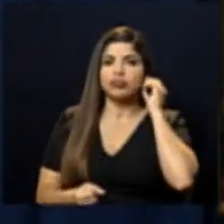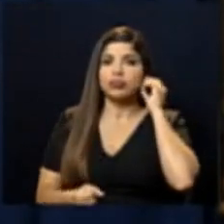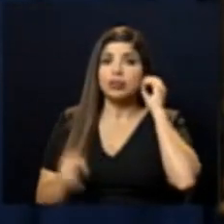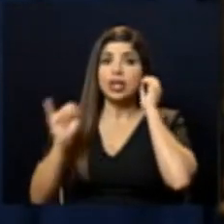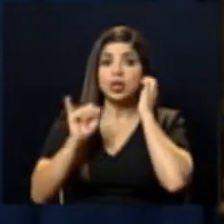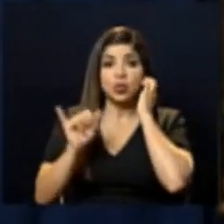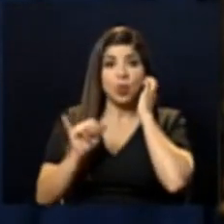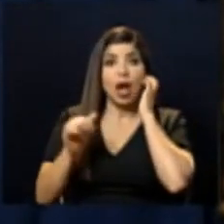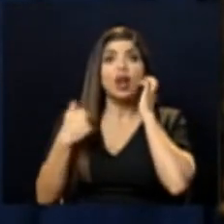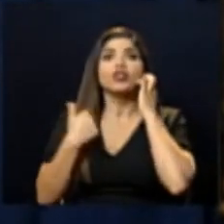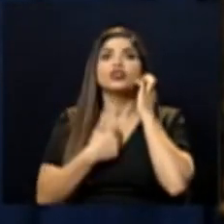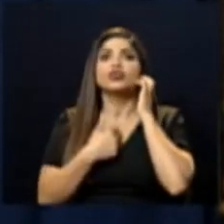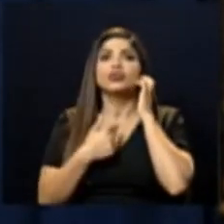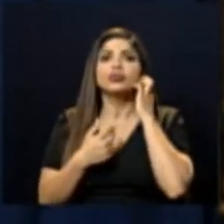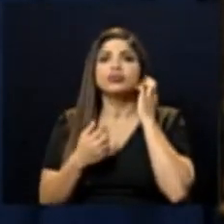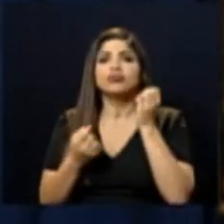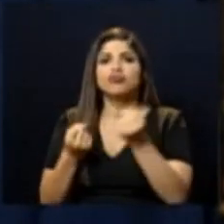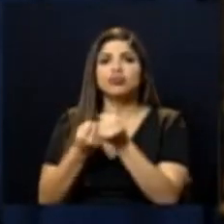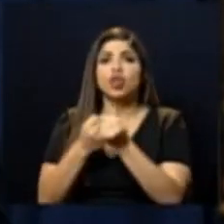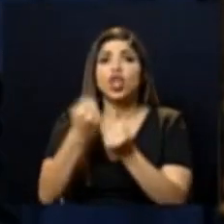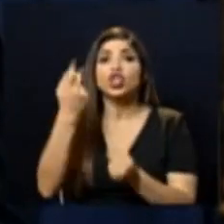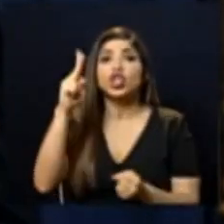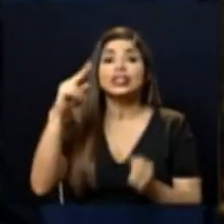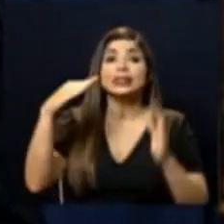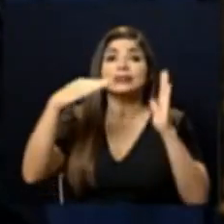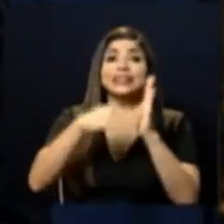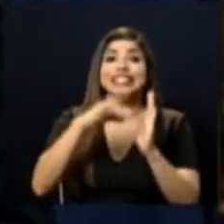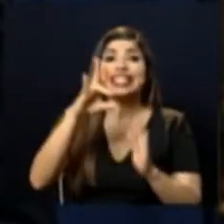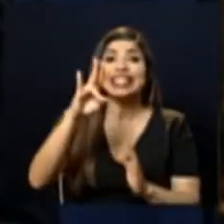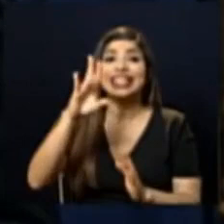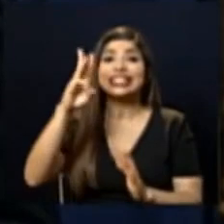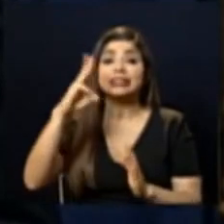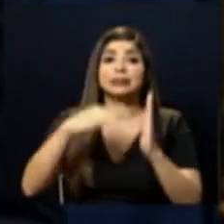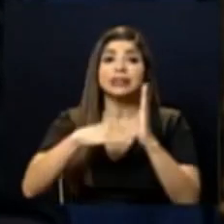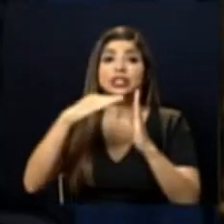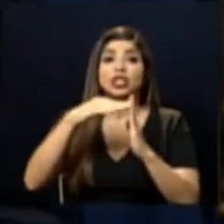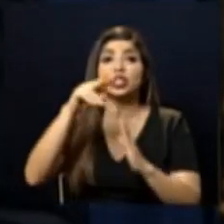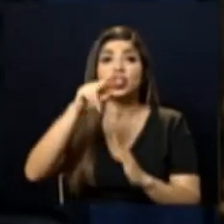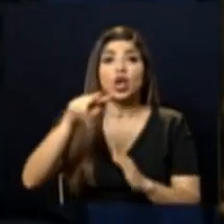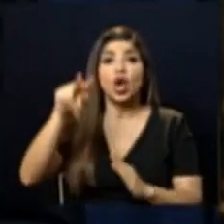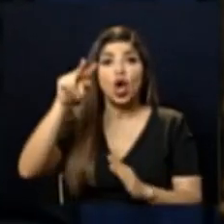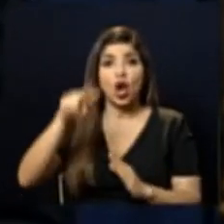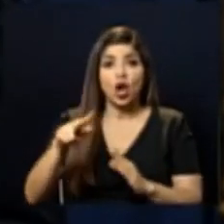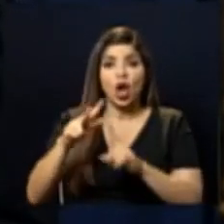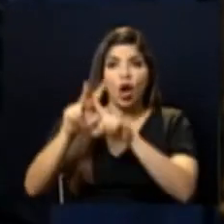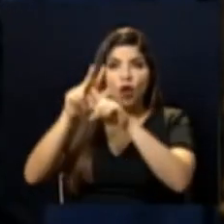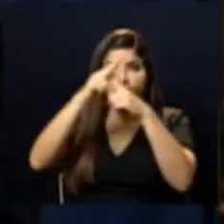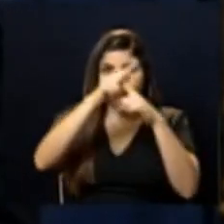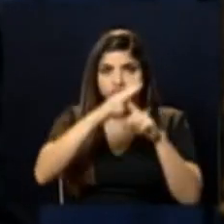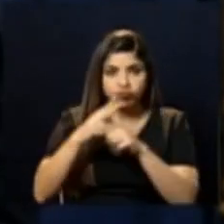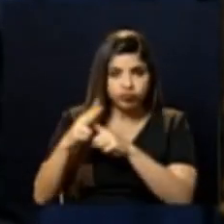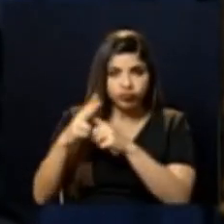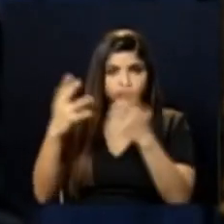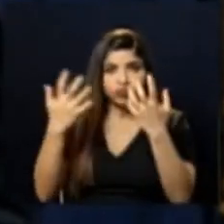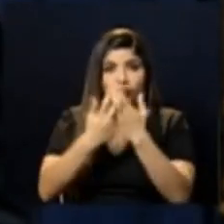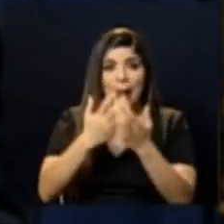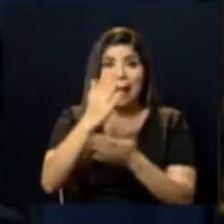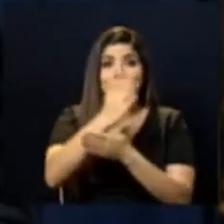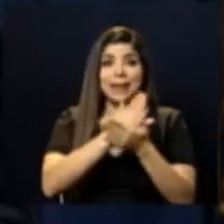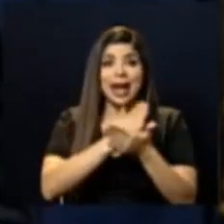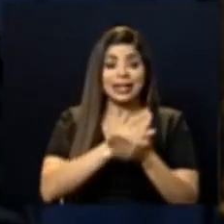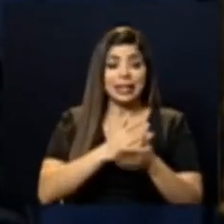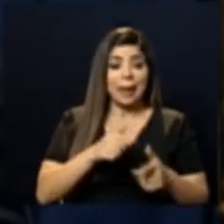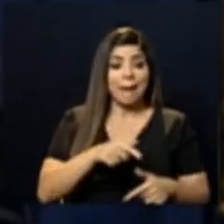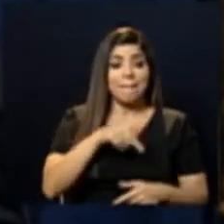hemos invertido 12.076 millones de colones en la adecuación y rehabilitación del tramo